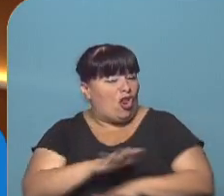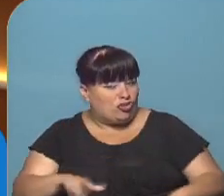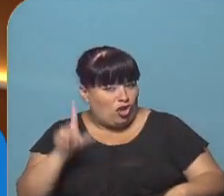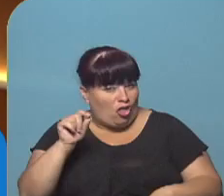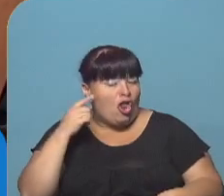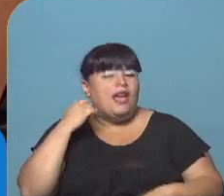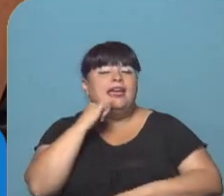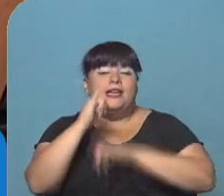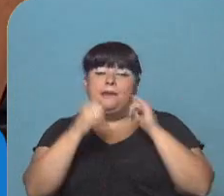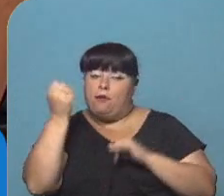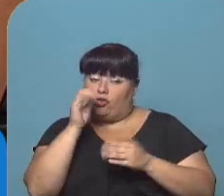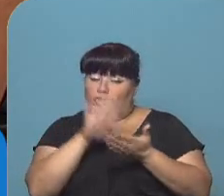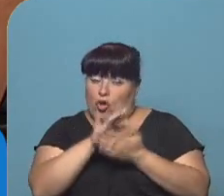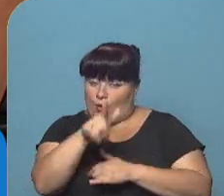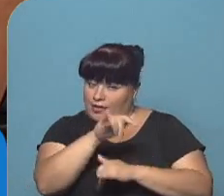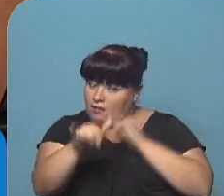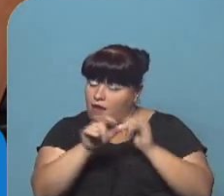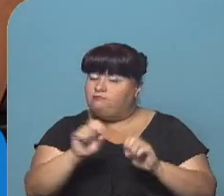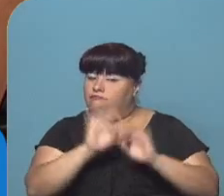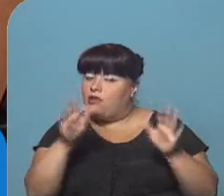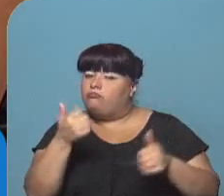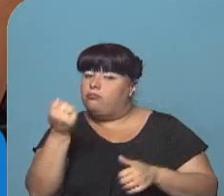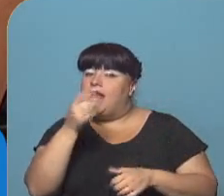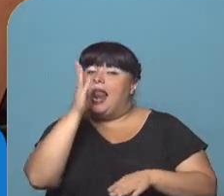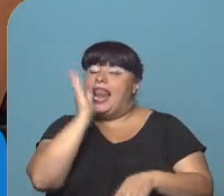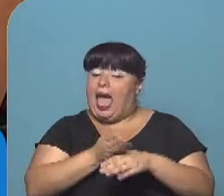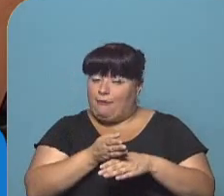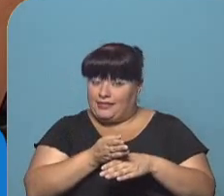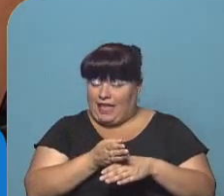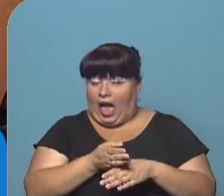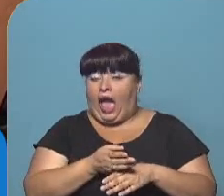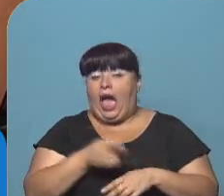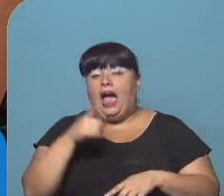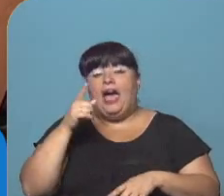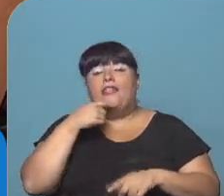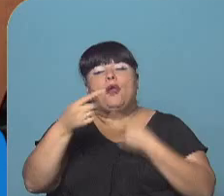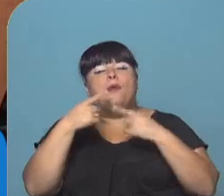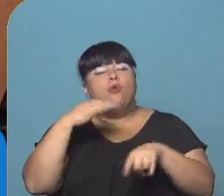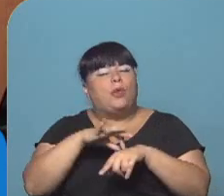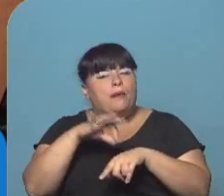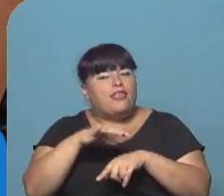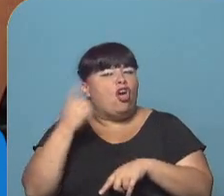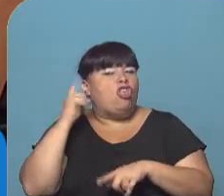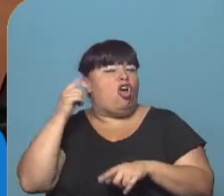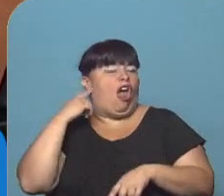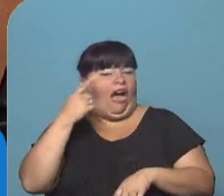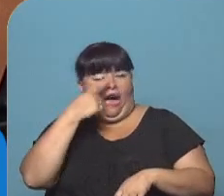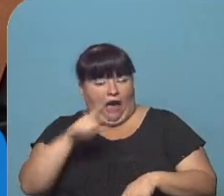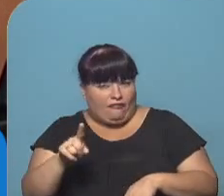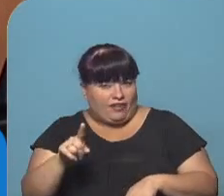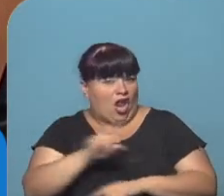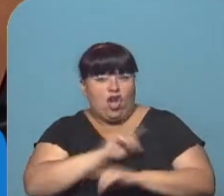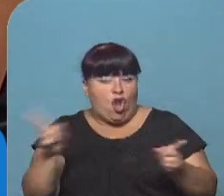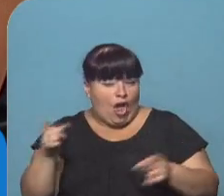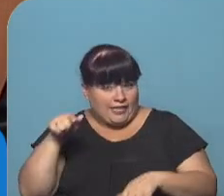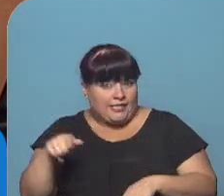pequeños y un dato muy interesante lo que acaba de aportar, ¿no? Que el 50% de las consultas por otitis terminan no